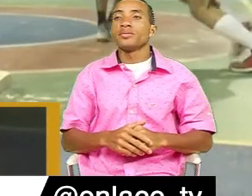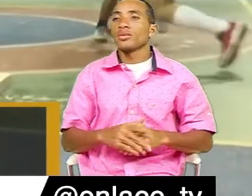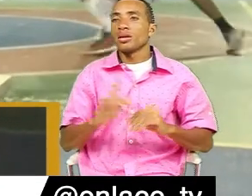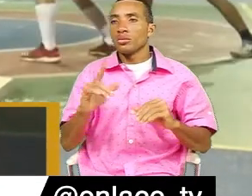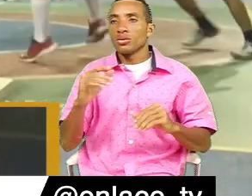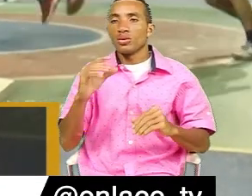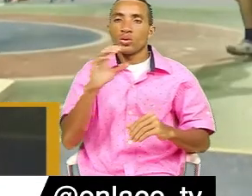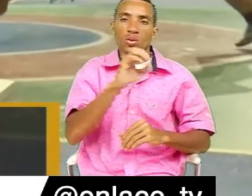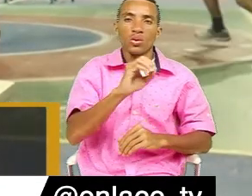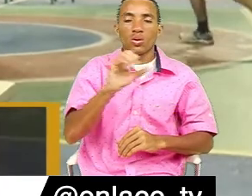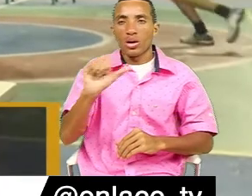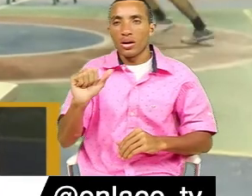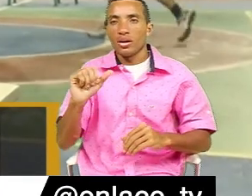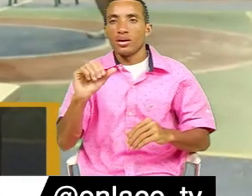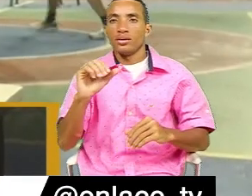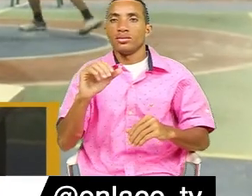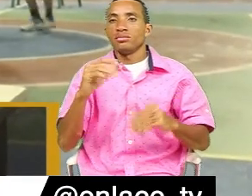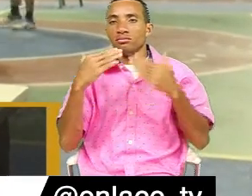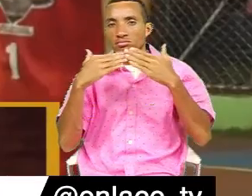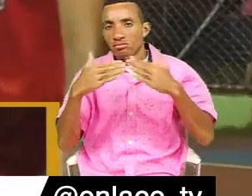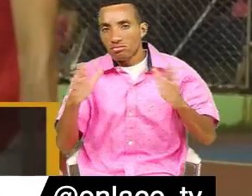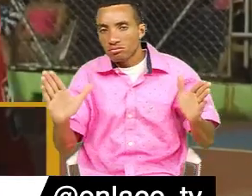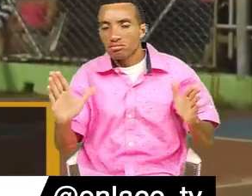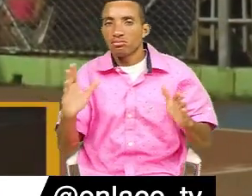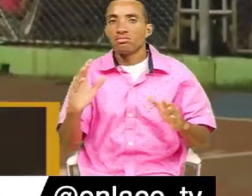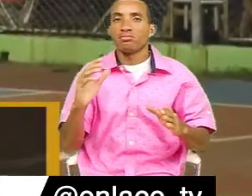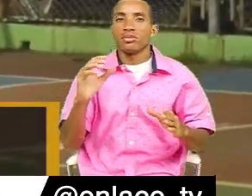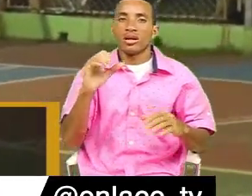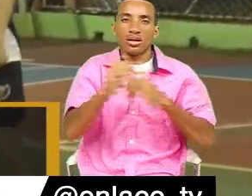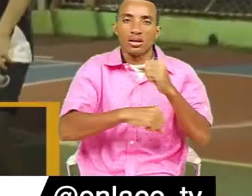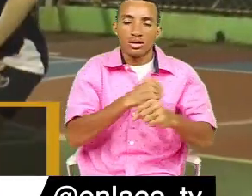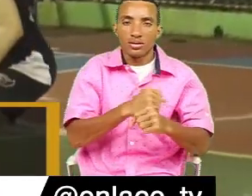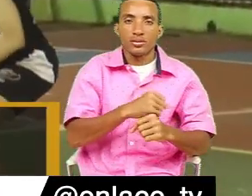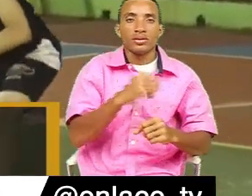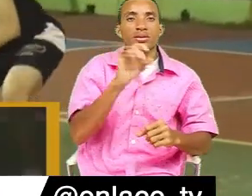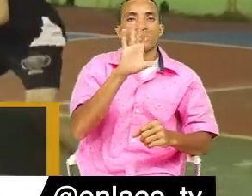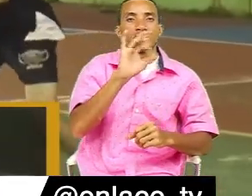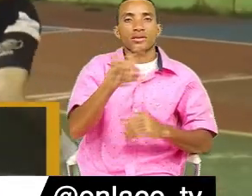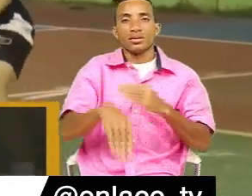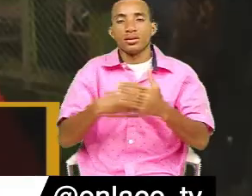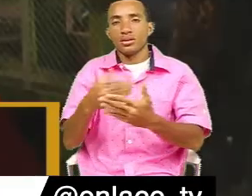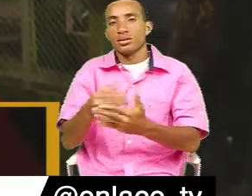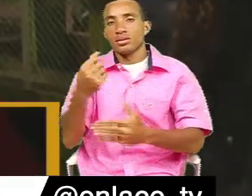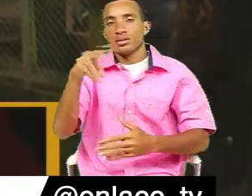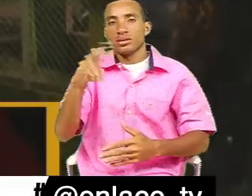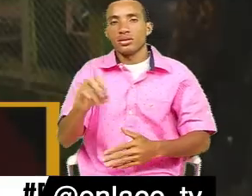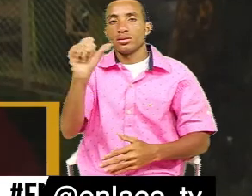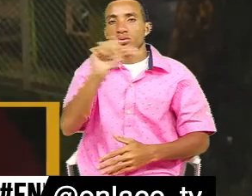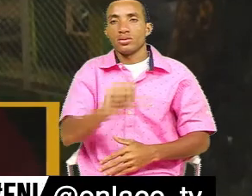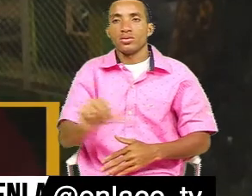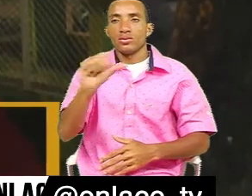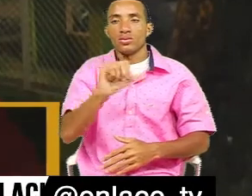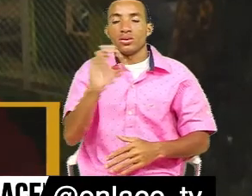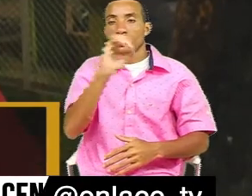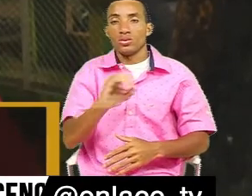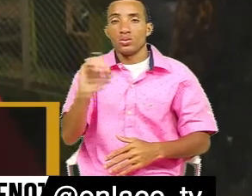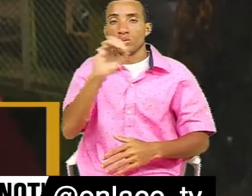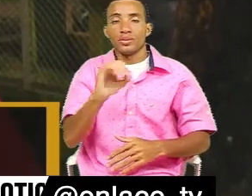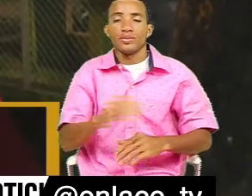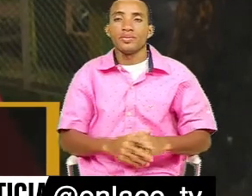masculina tendrá lugar en el Coliseo Luis F. Castellanos del 15 al 17 de octubre. Y lo bueno es que vienen seleccionados